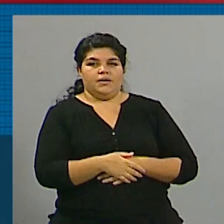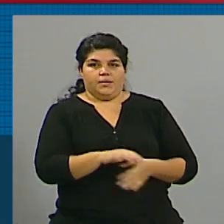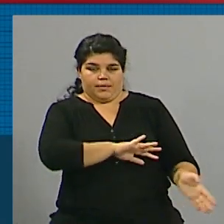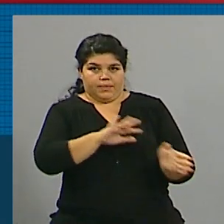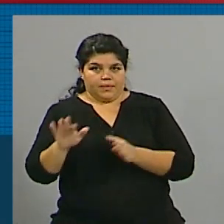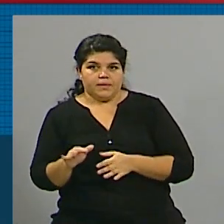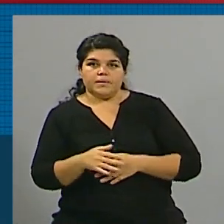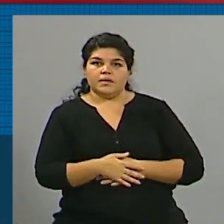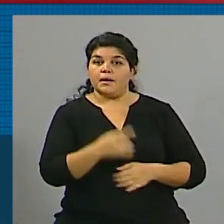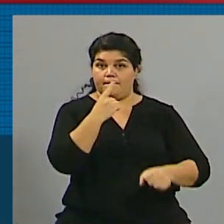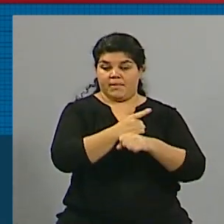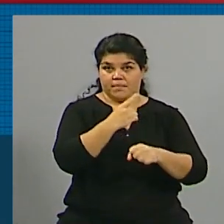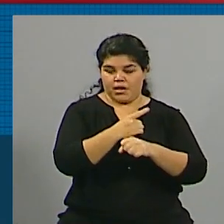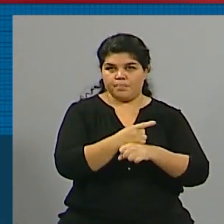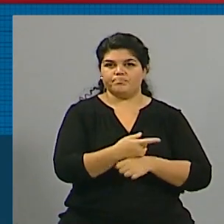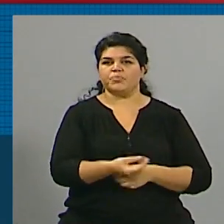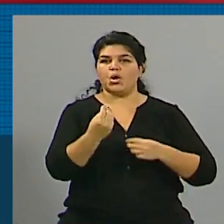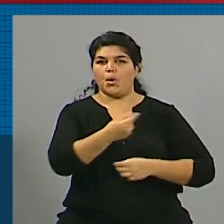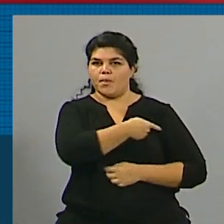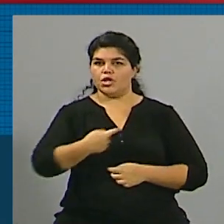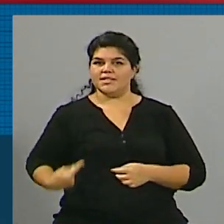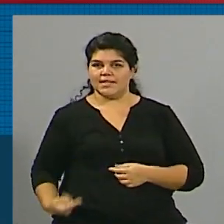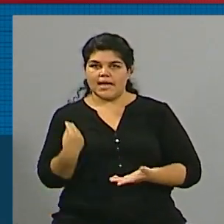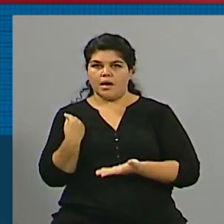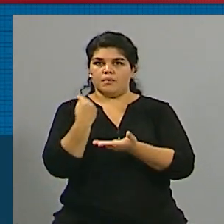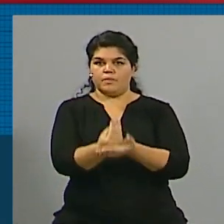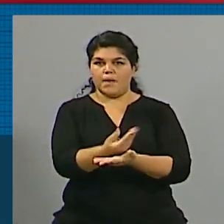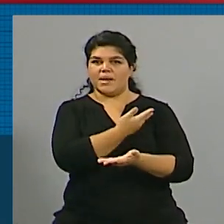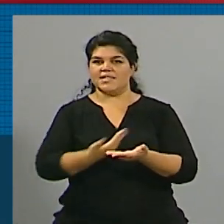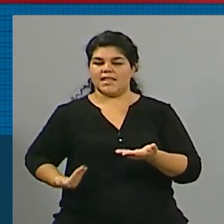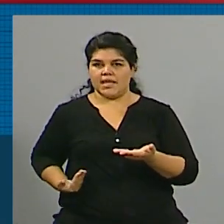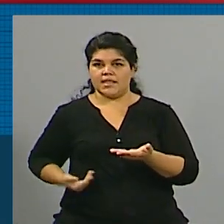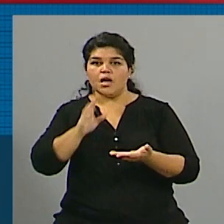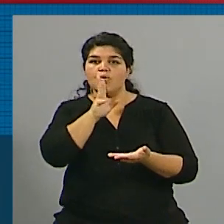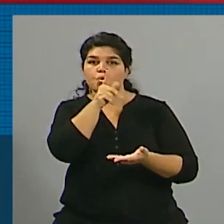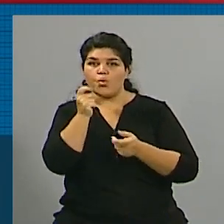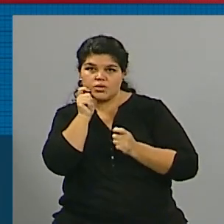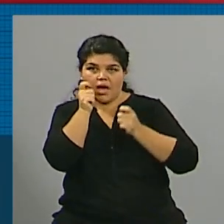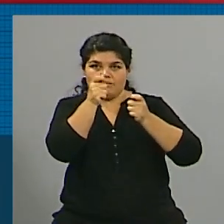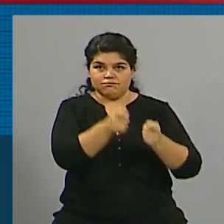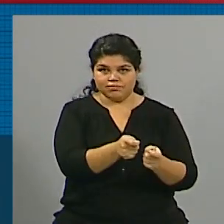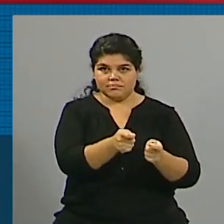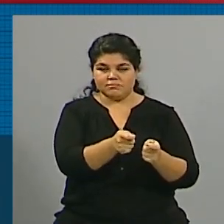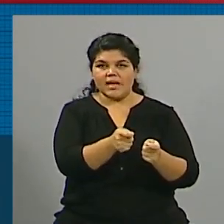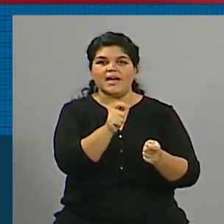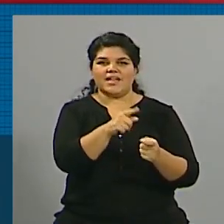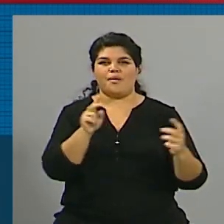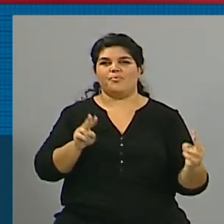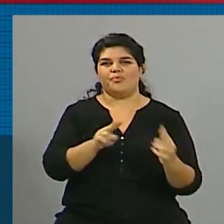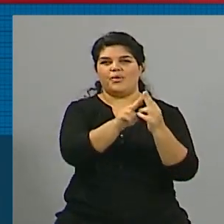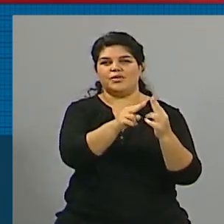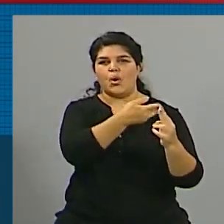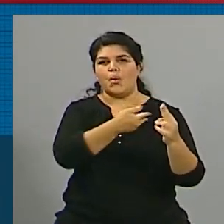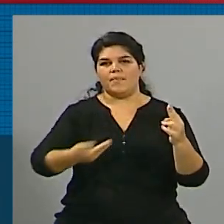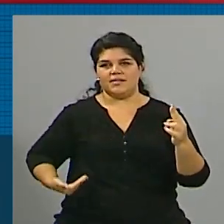primero de la visita de Xi Jinping, el líder chino, a Rusia y su encuentro con Putin, y también después ese